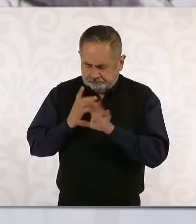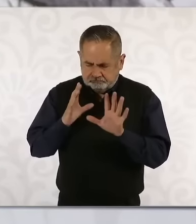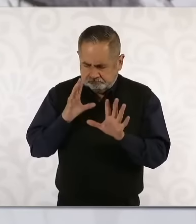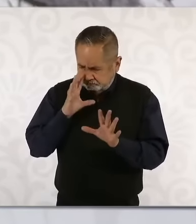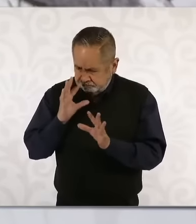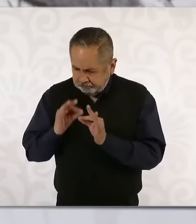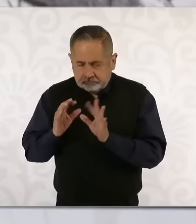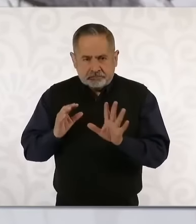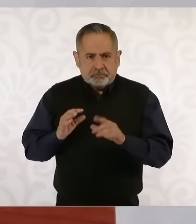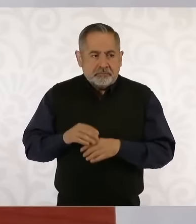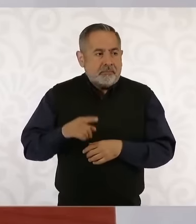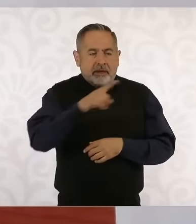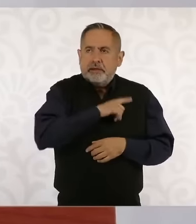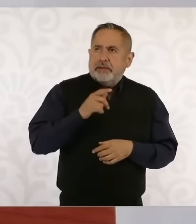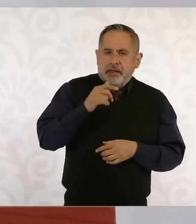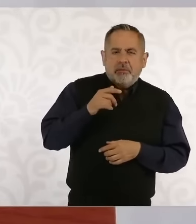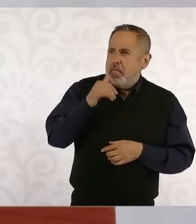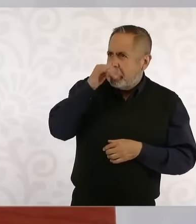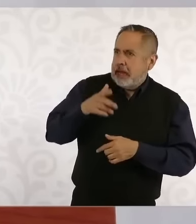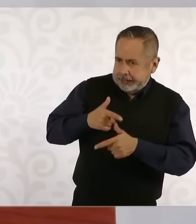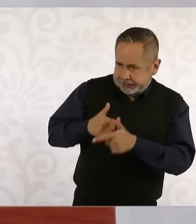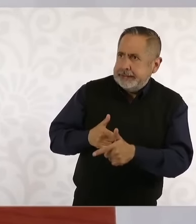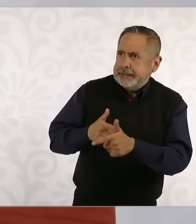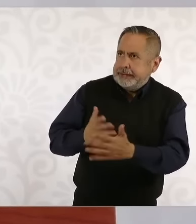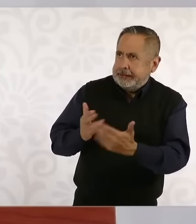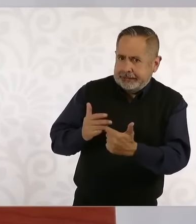porque también quieren que caigamos en la provocación.